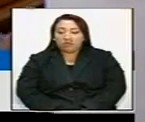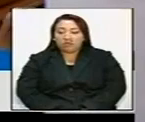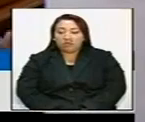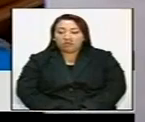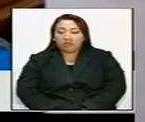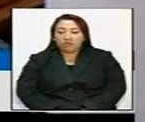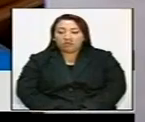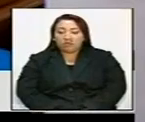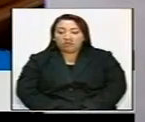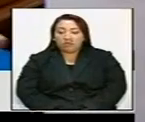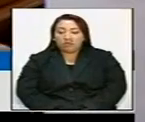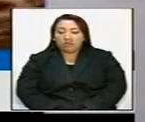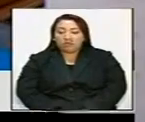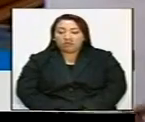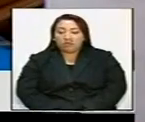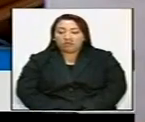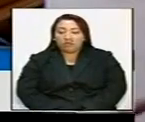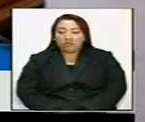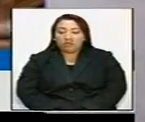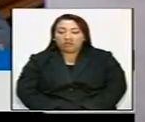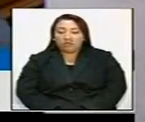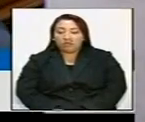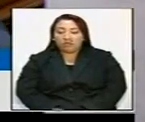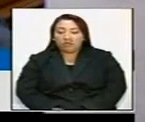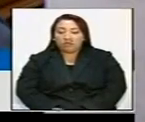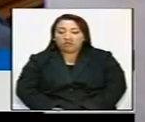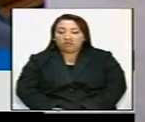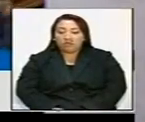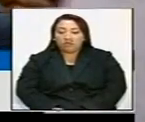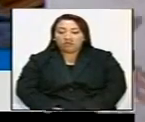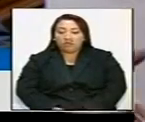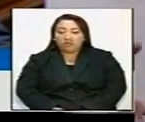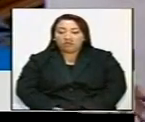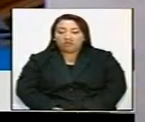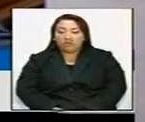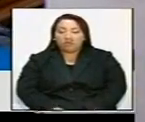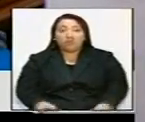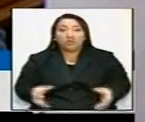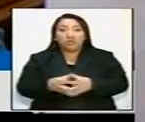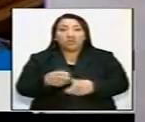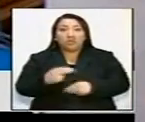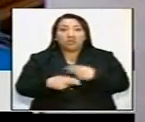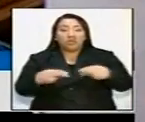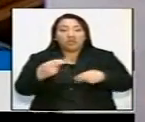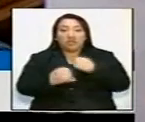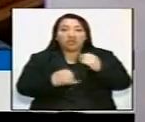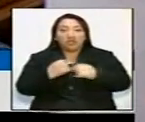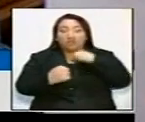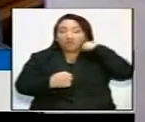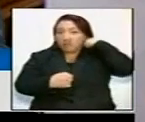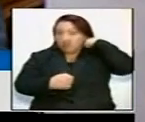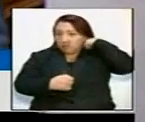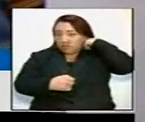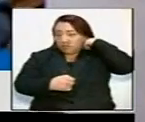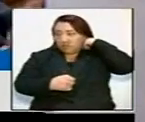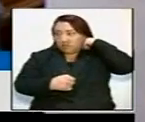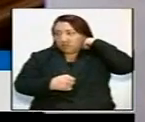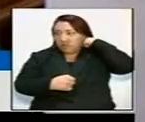depender de los precios de los commodities, de los precios de los shocks internacionales para crecer, sino también que vamos